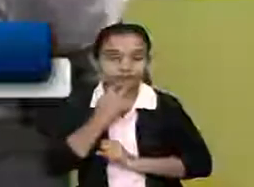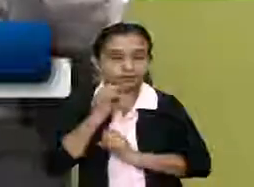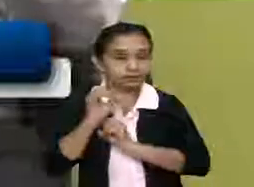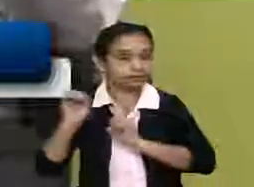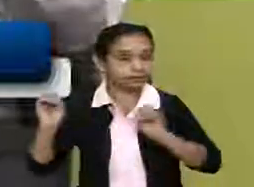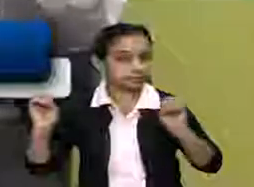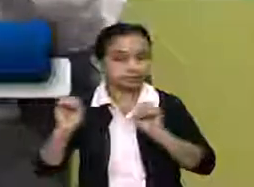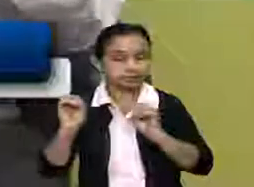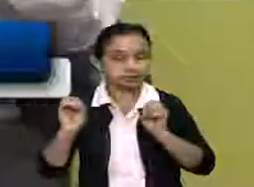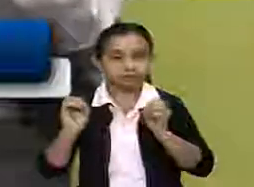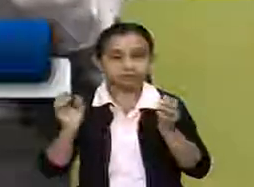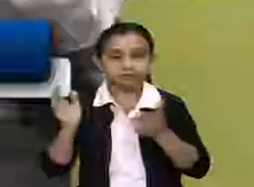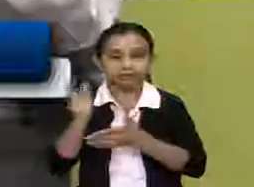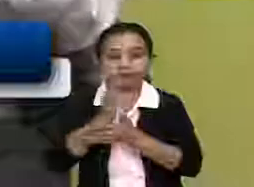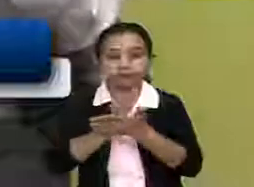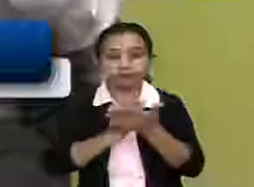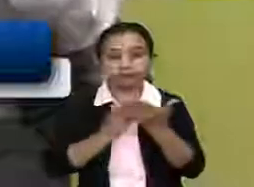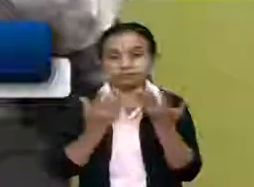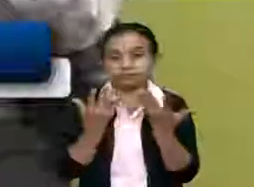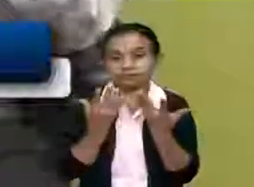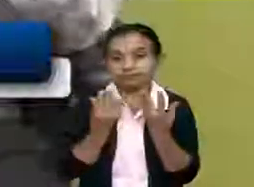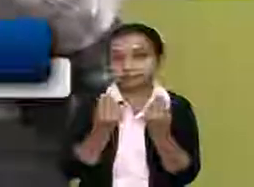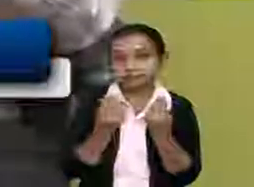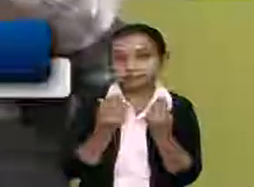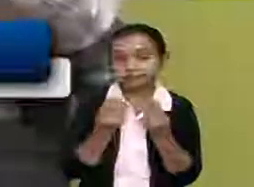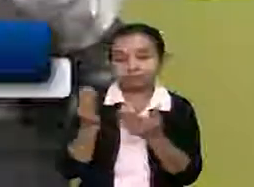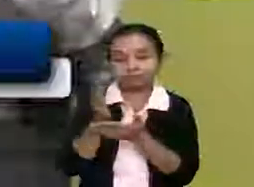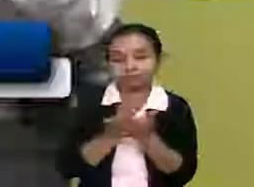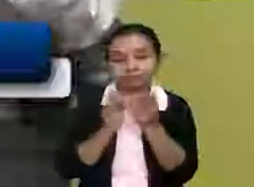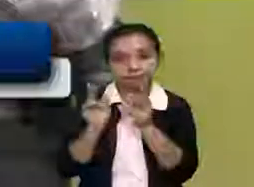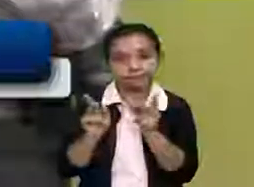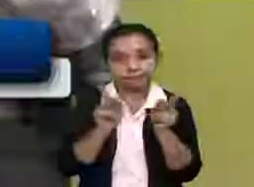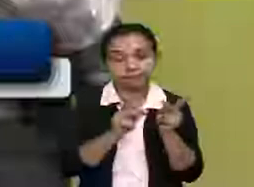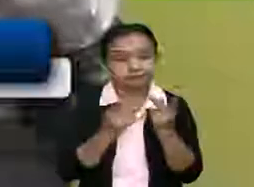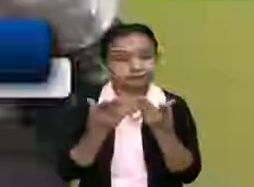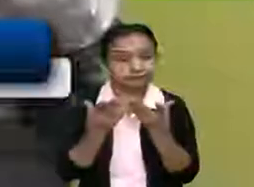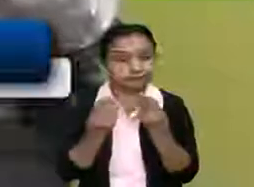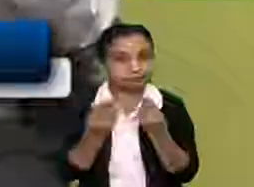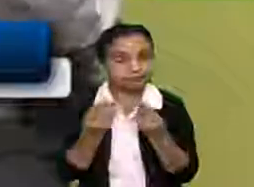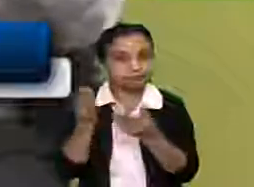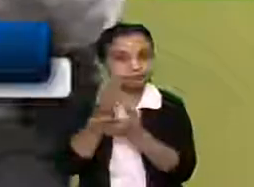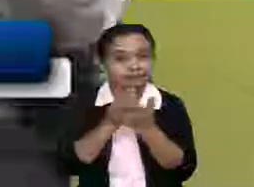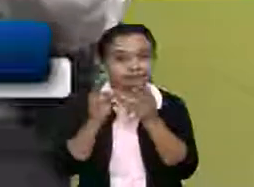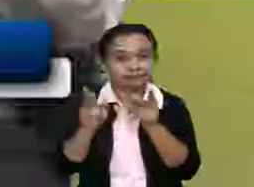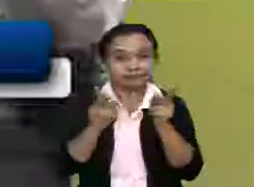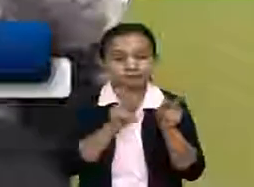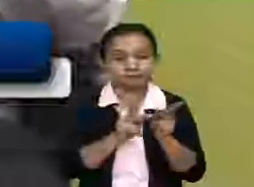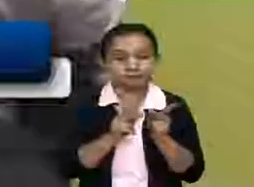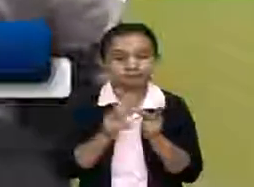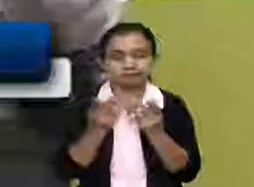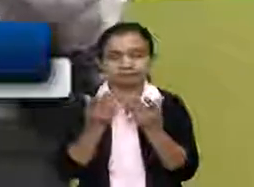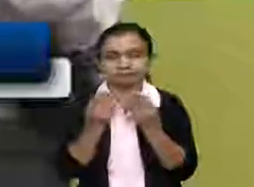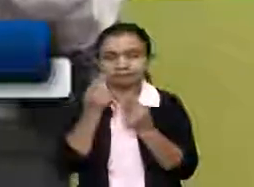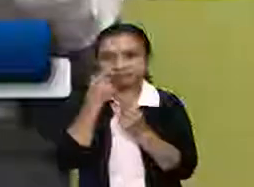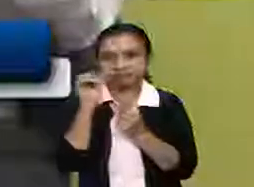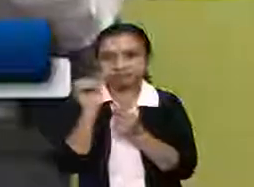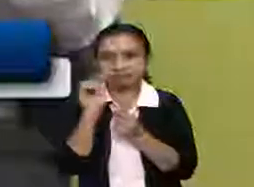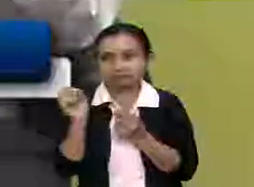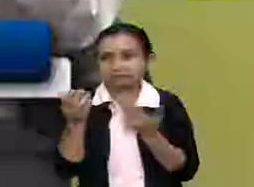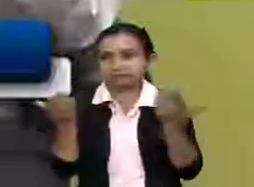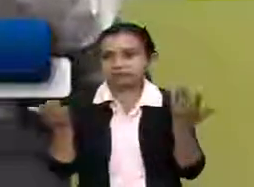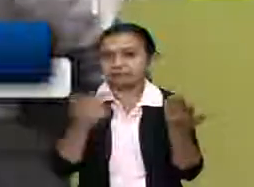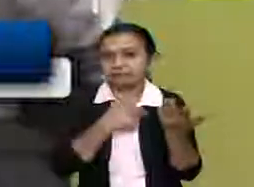general el miedo el miedo es una palabra que hace que algunas personas al miedo a lo desconocido que se le va a pasar algo